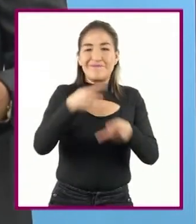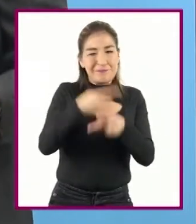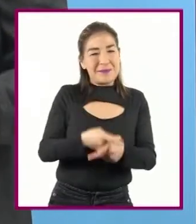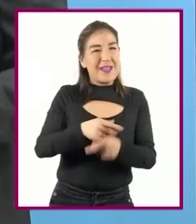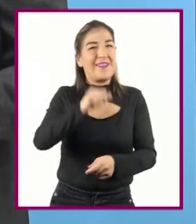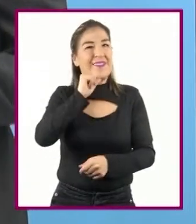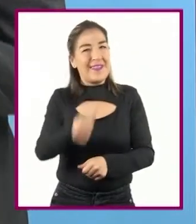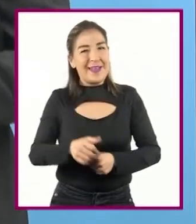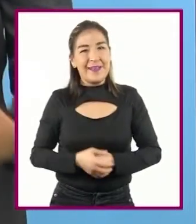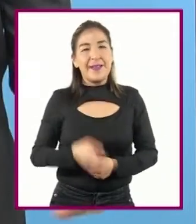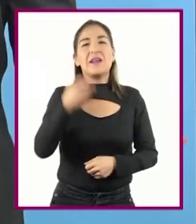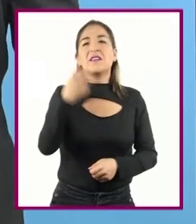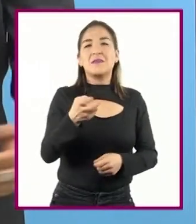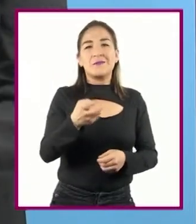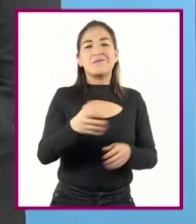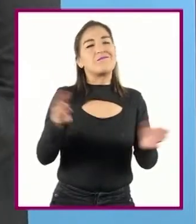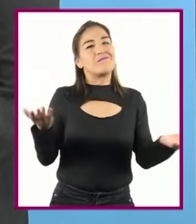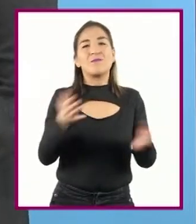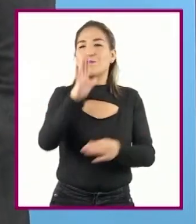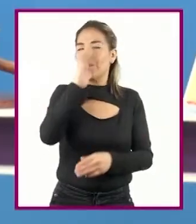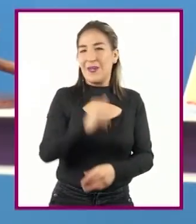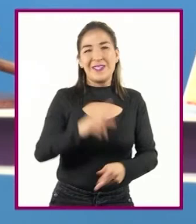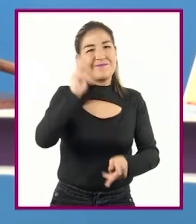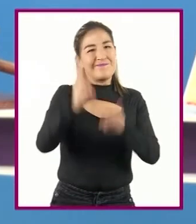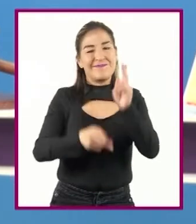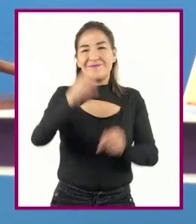y terminamos por no poder hablar.